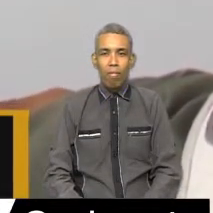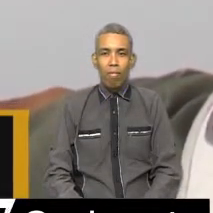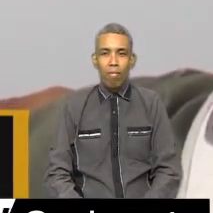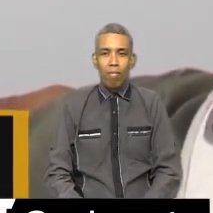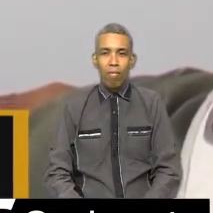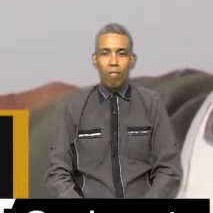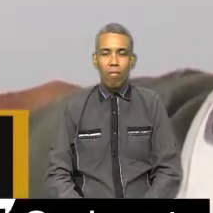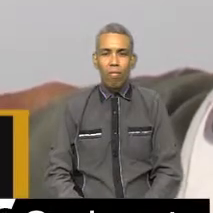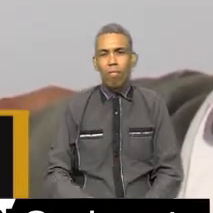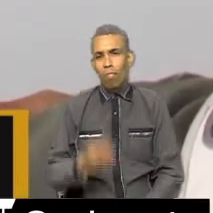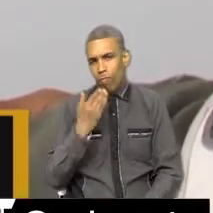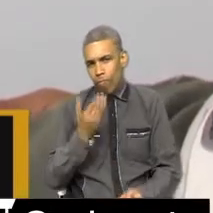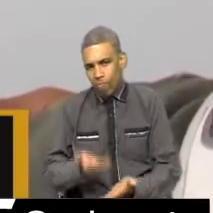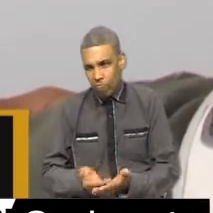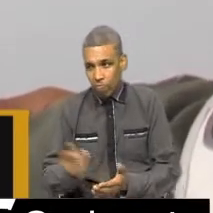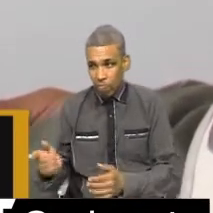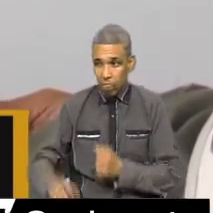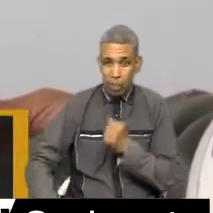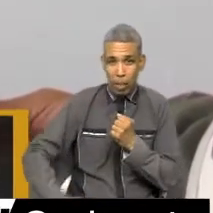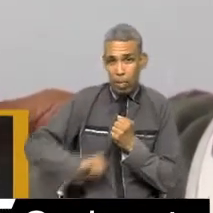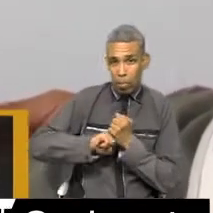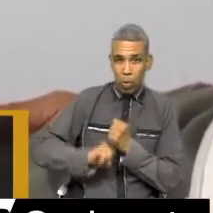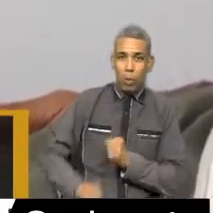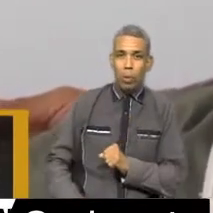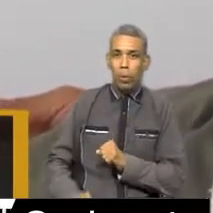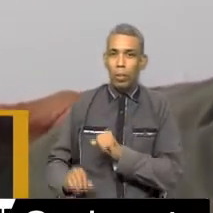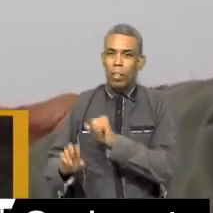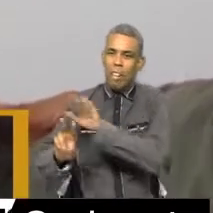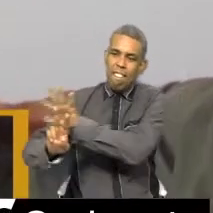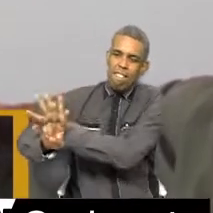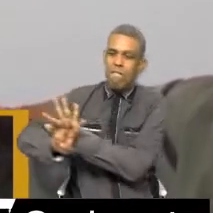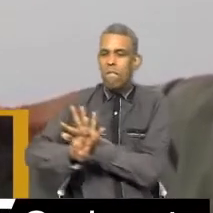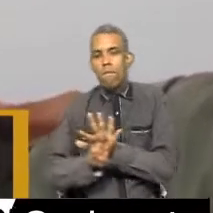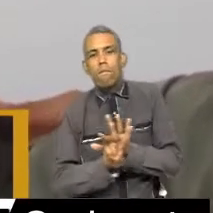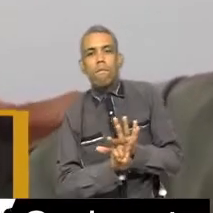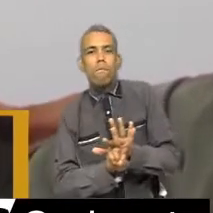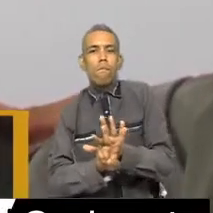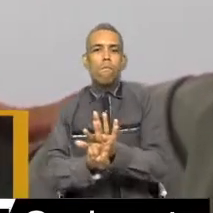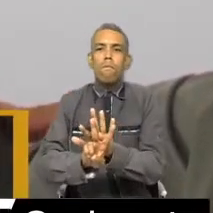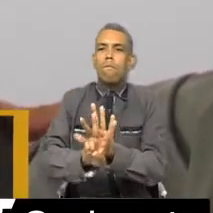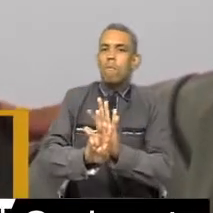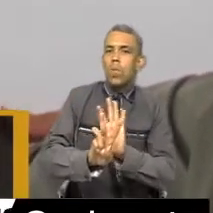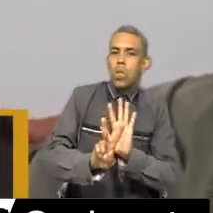de dos personas que estaban acechando a los habitantes de la vereda Santa Rosa.